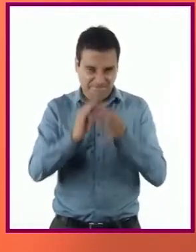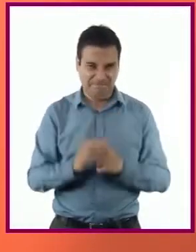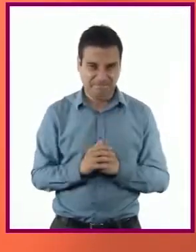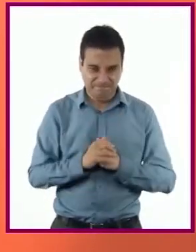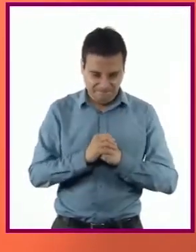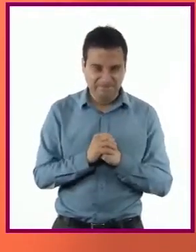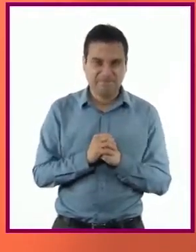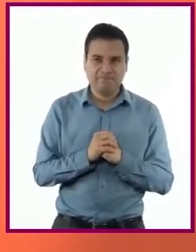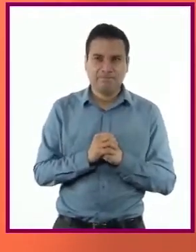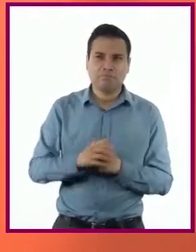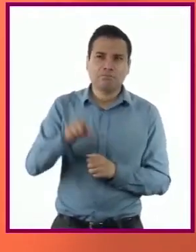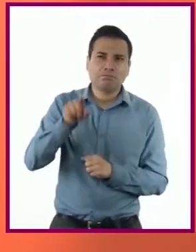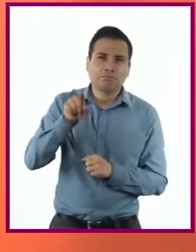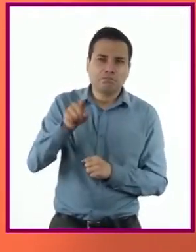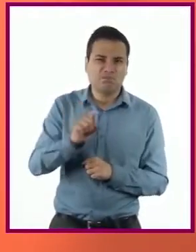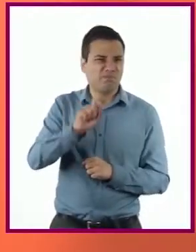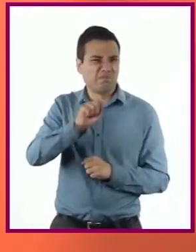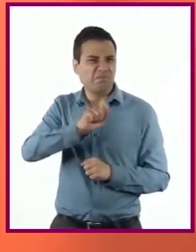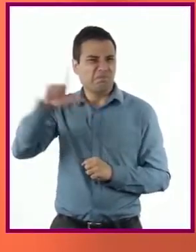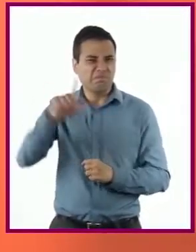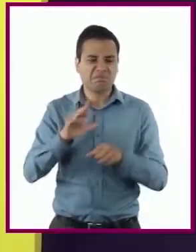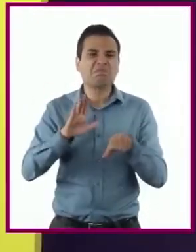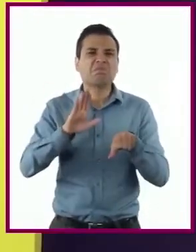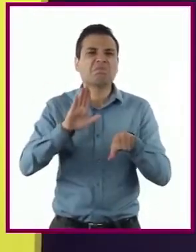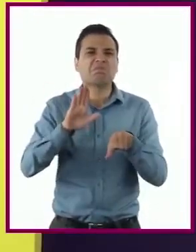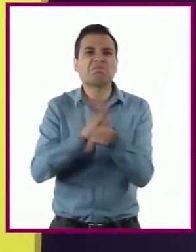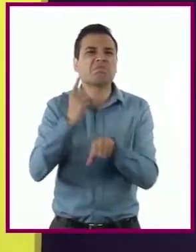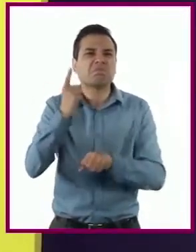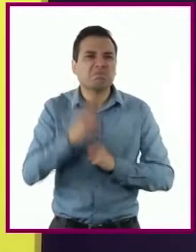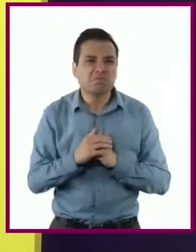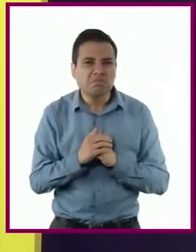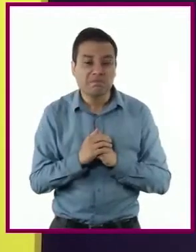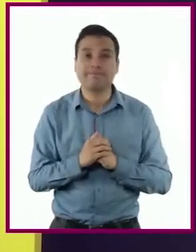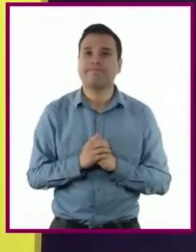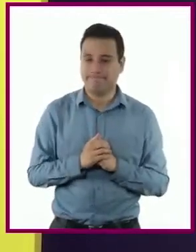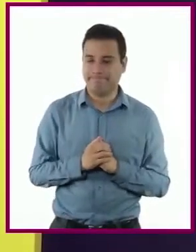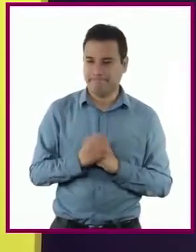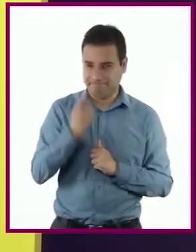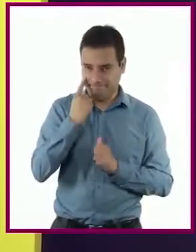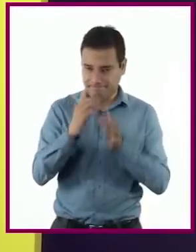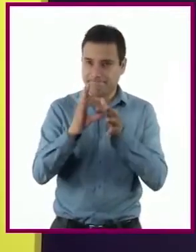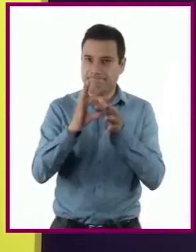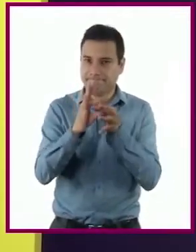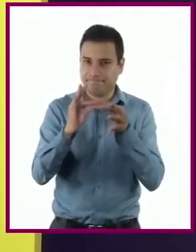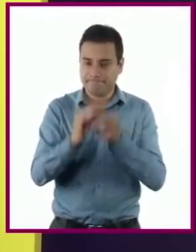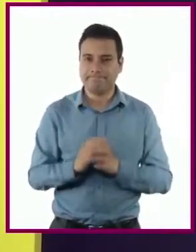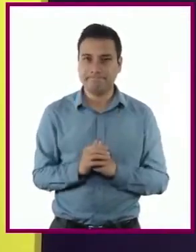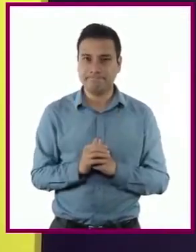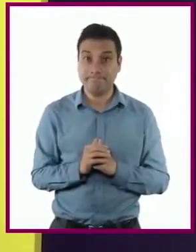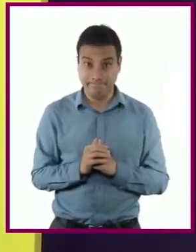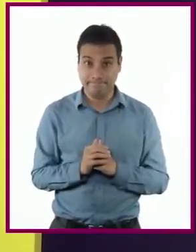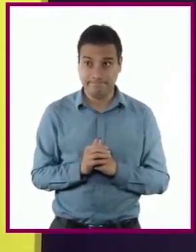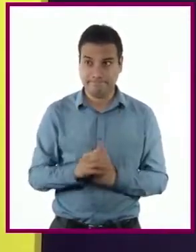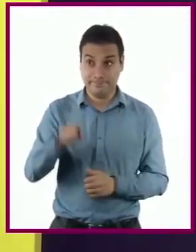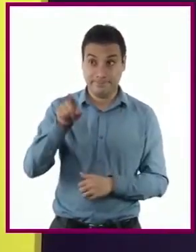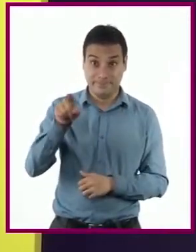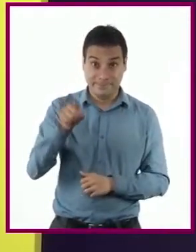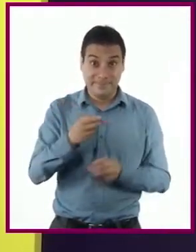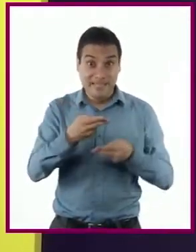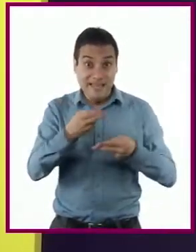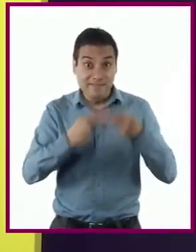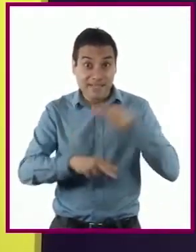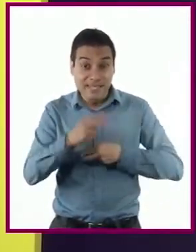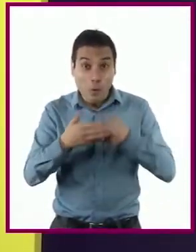nivel mundial al matemático Alan Turing. Me parece muy bien. De este modo, cuando Alan Turing llegue,